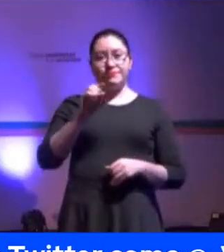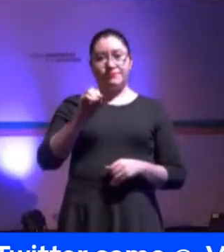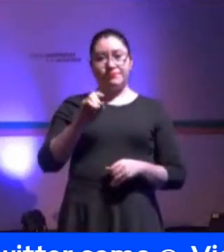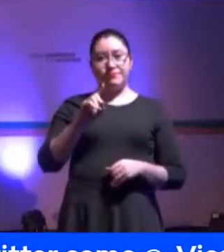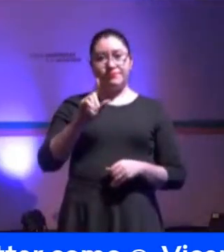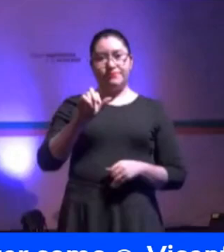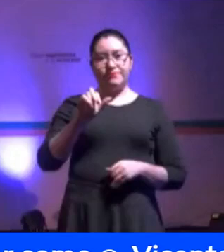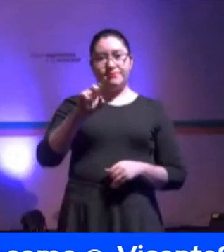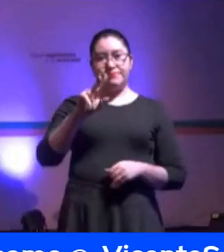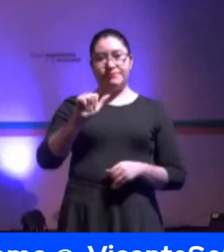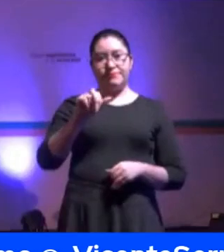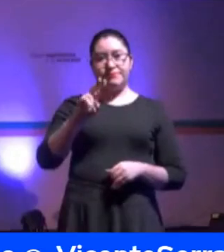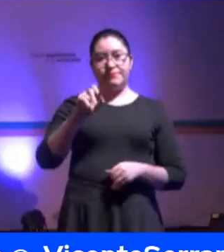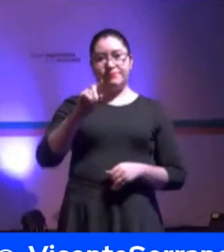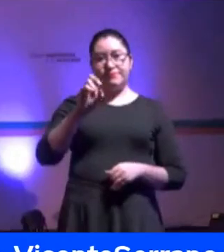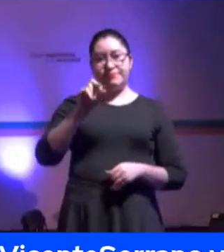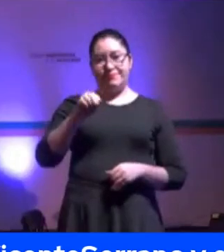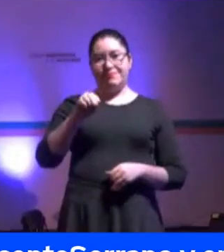fuerte abrazo.